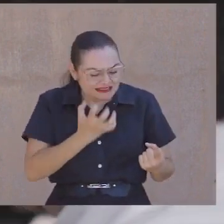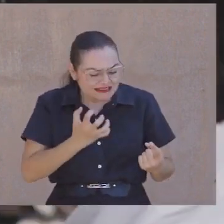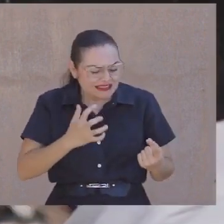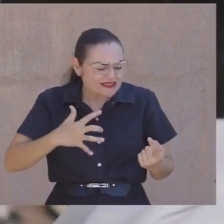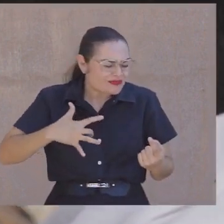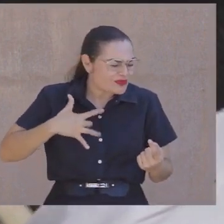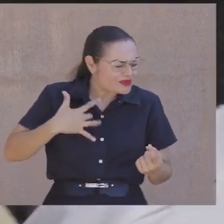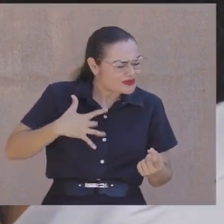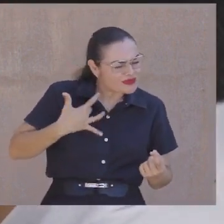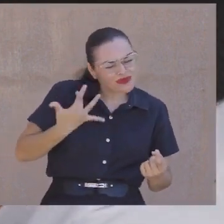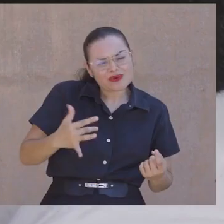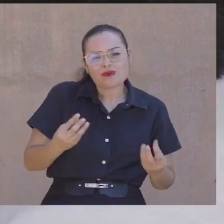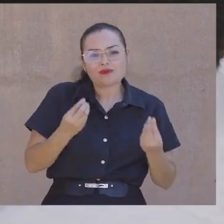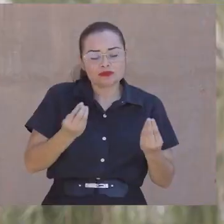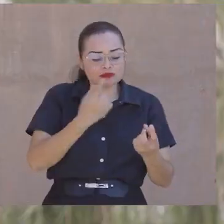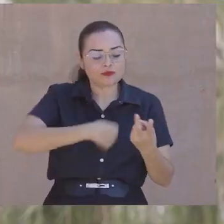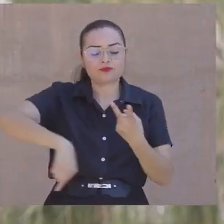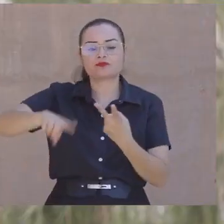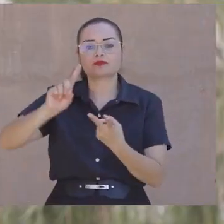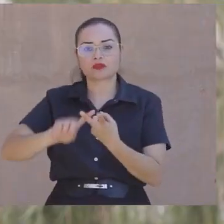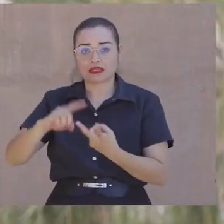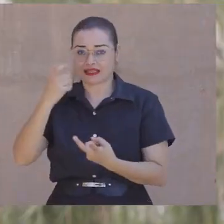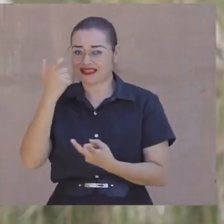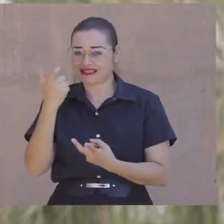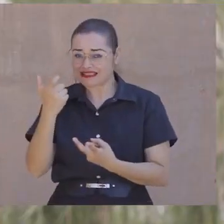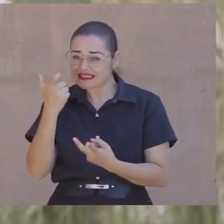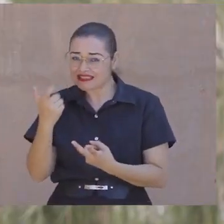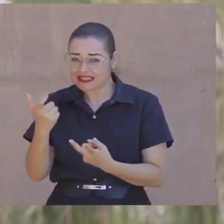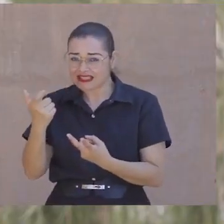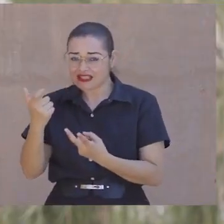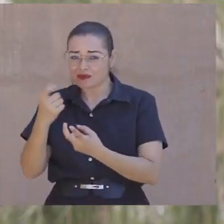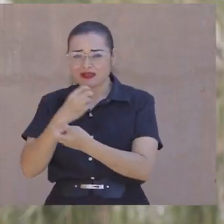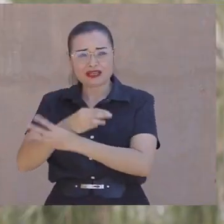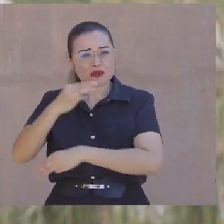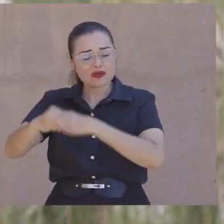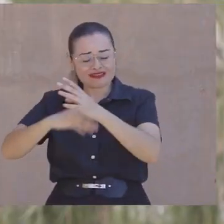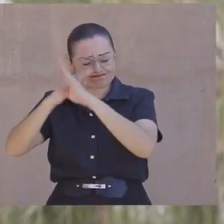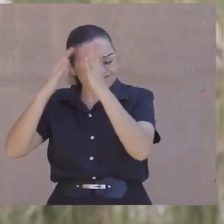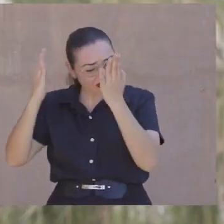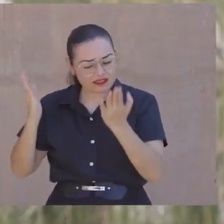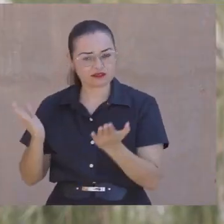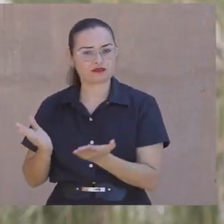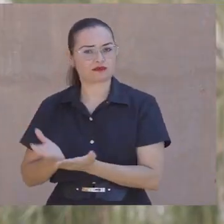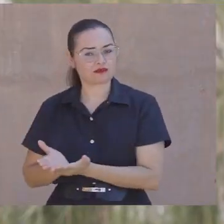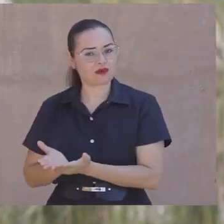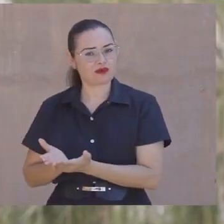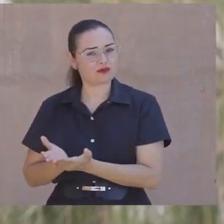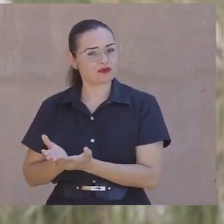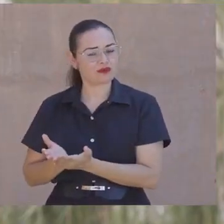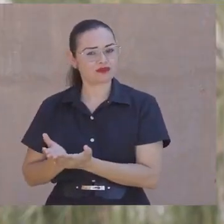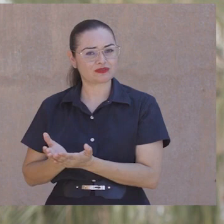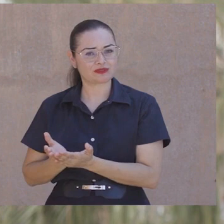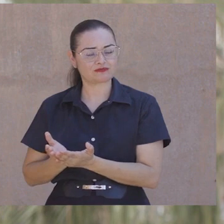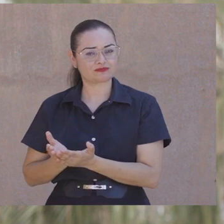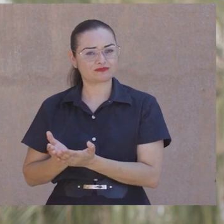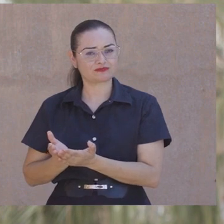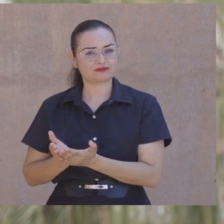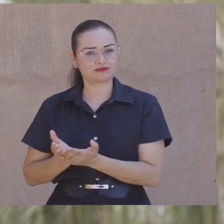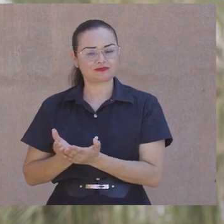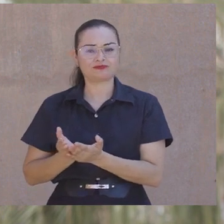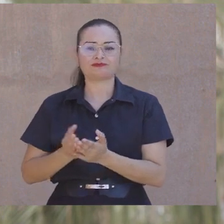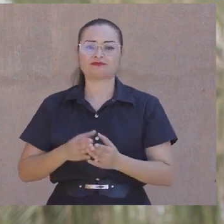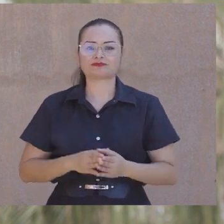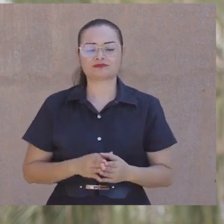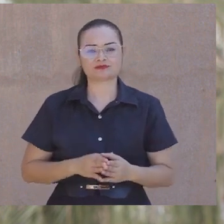en miles de familias y también la económica cuyas repercusiones afectan sin distinción a todos los